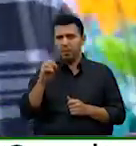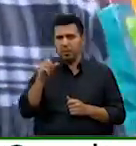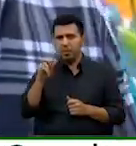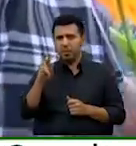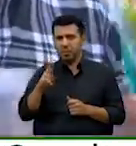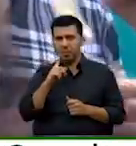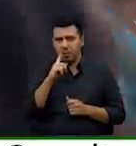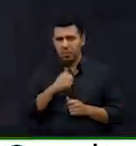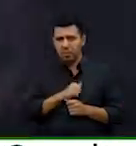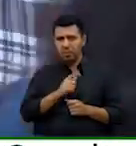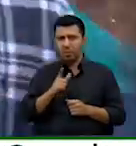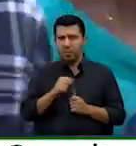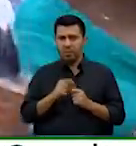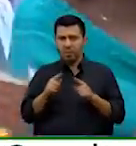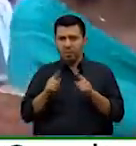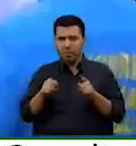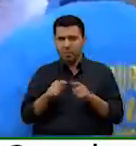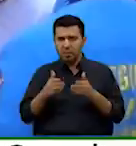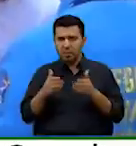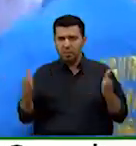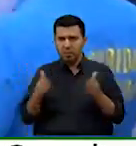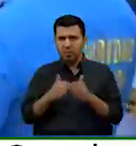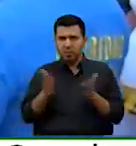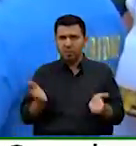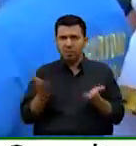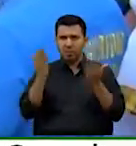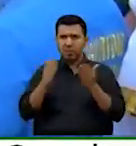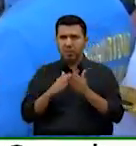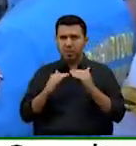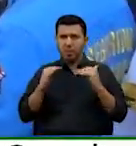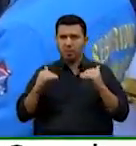estos espacios y en este caso en particular, enaltecer la labor de la mujer norte santandereana.